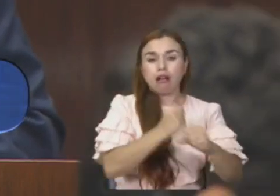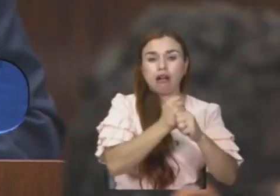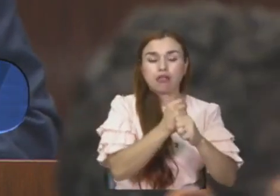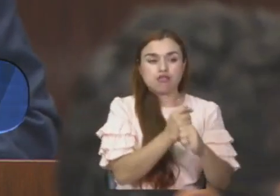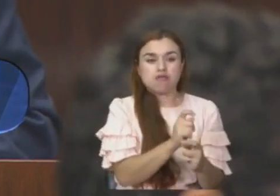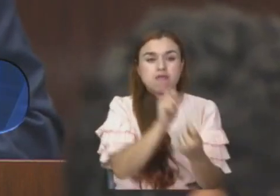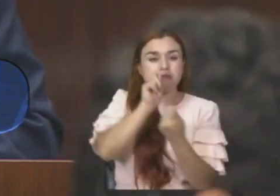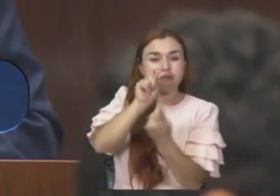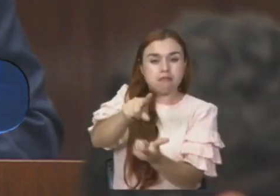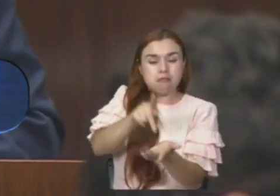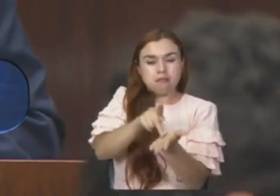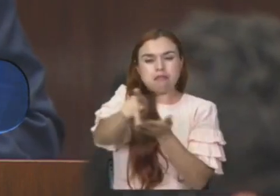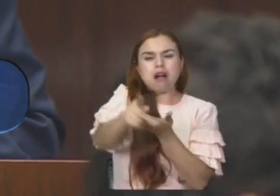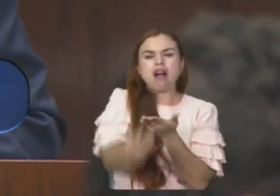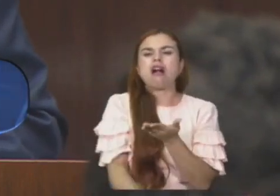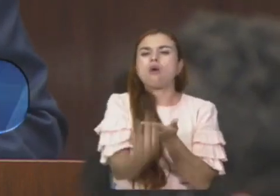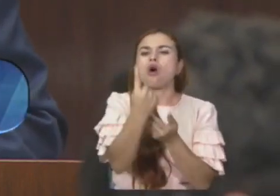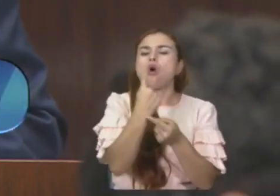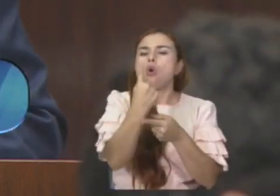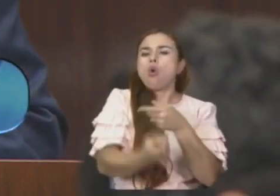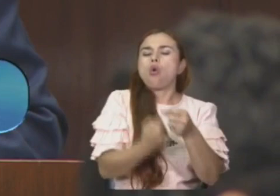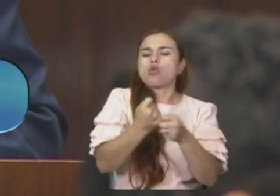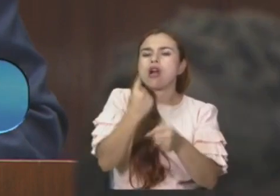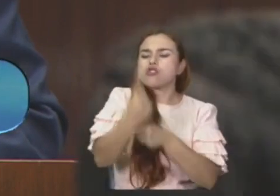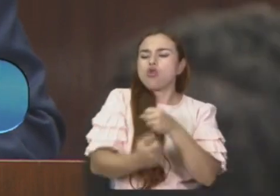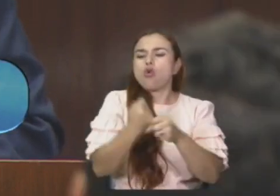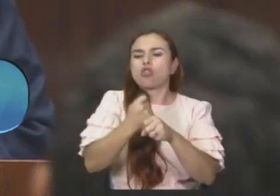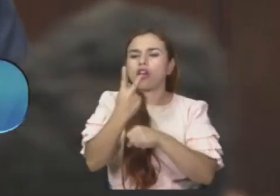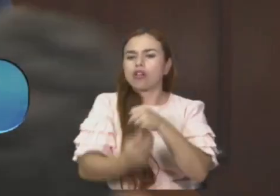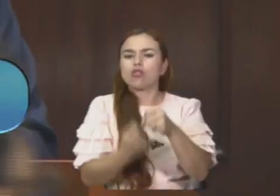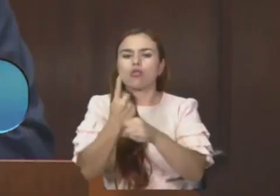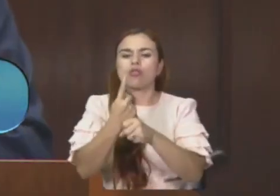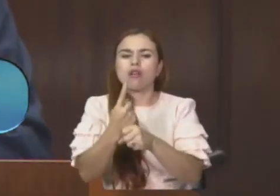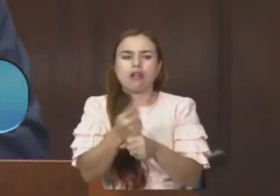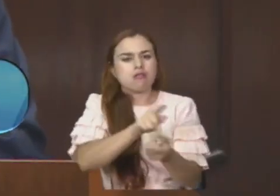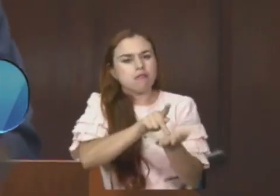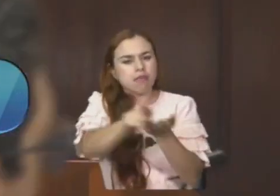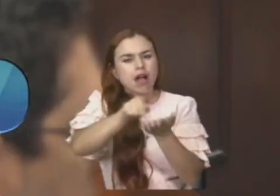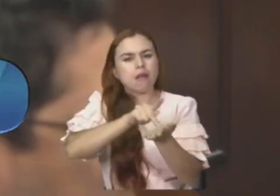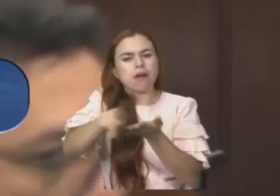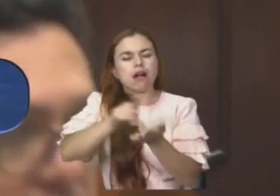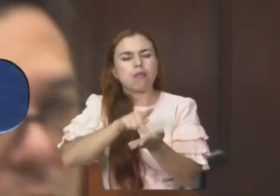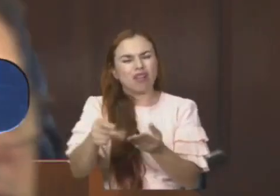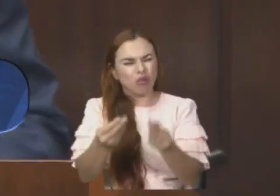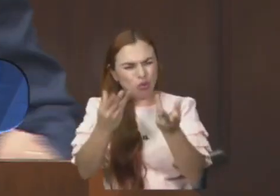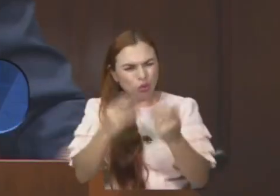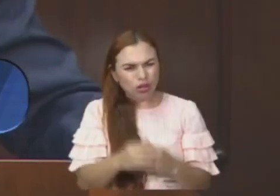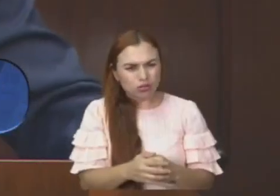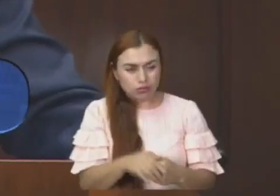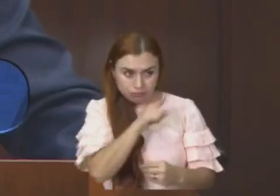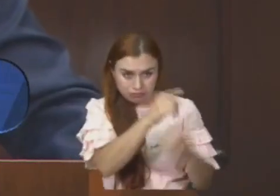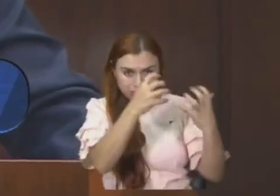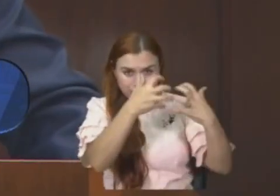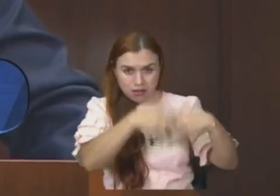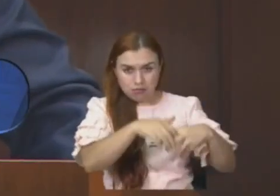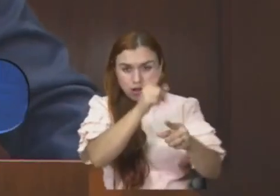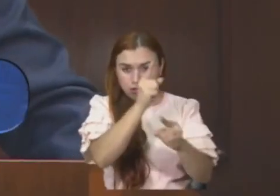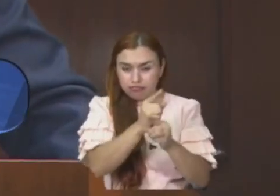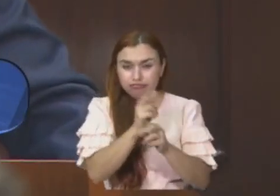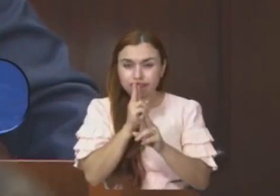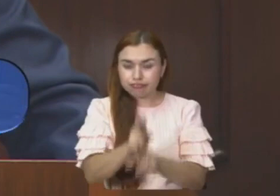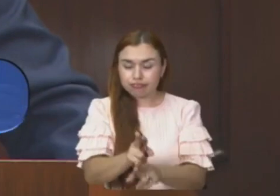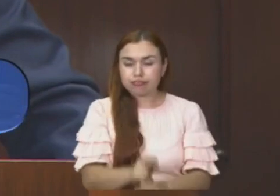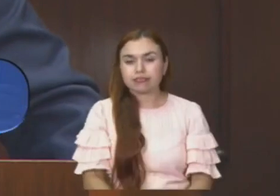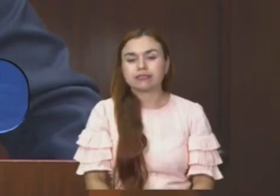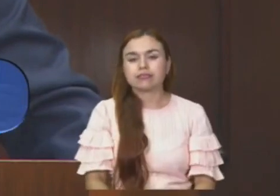¿Ha cumplido con el pago de estos tributos? Si bien el Ministerio de Comercio e Industria, presidente, maneja la información sobre las